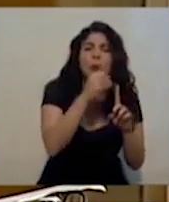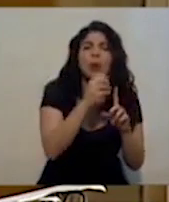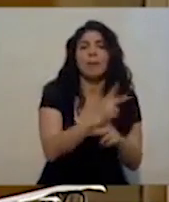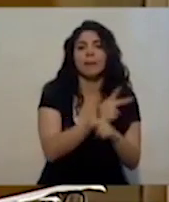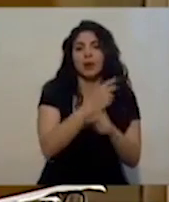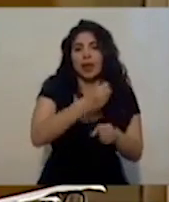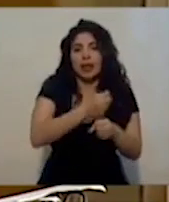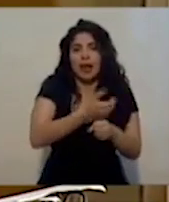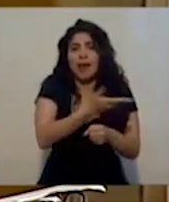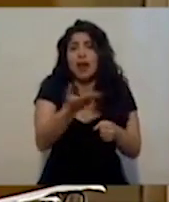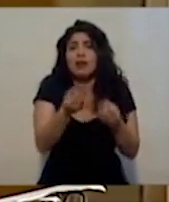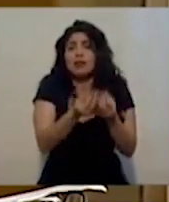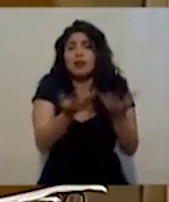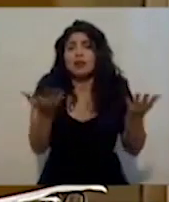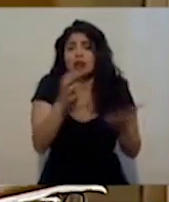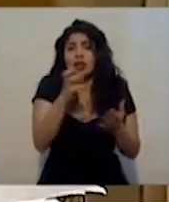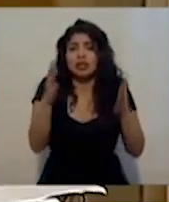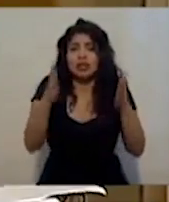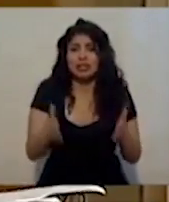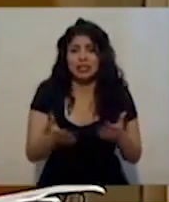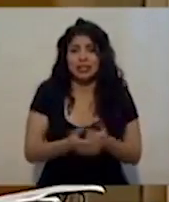empleos de cientos de miles de costarricenses mucho